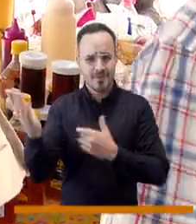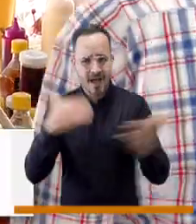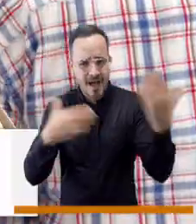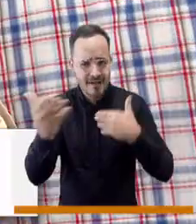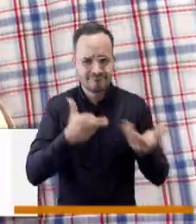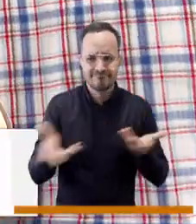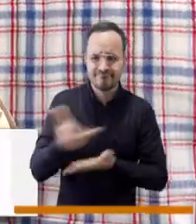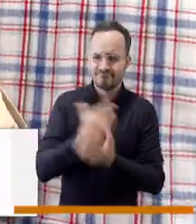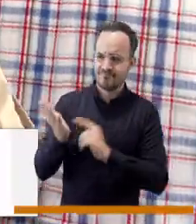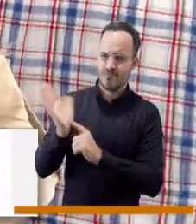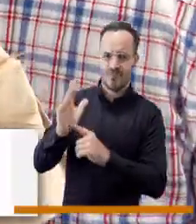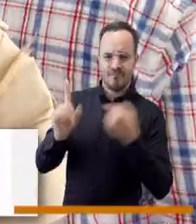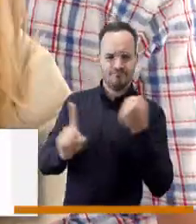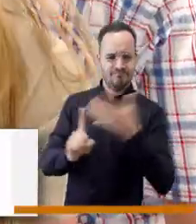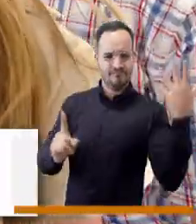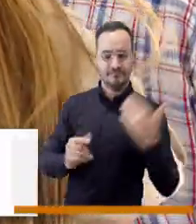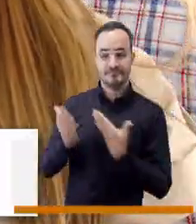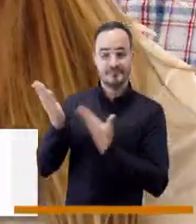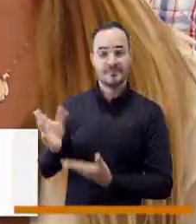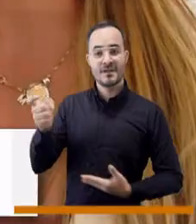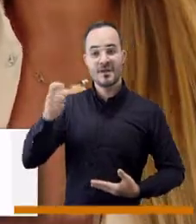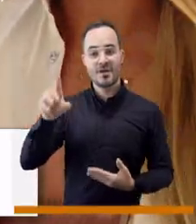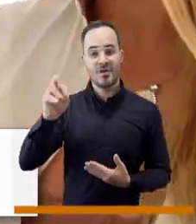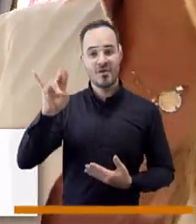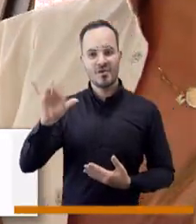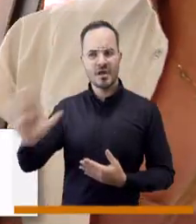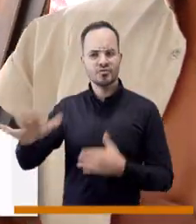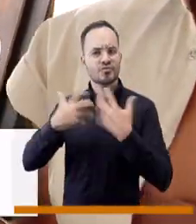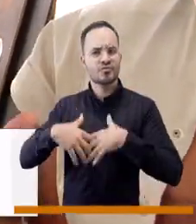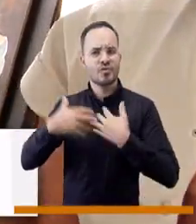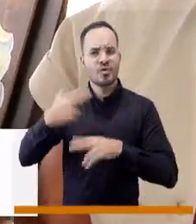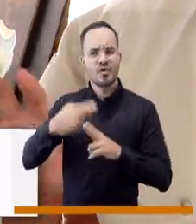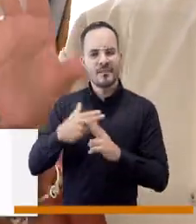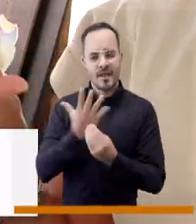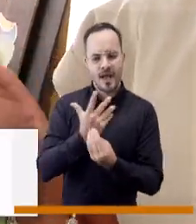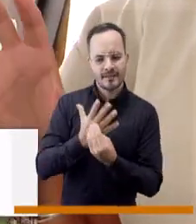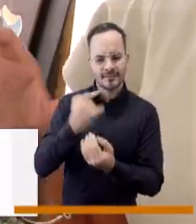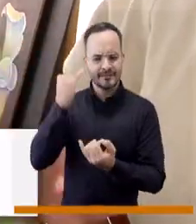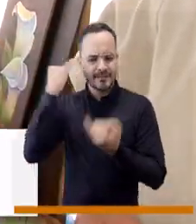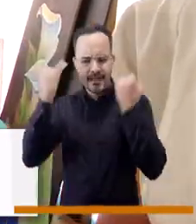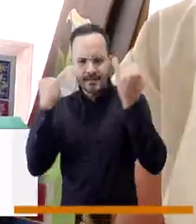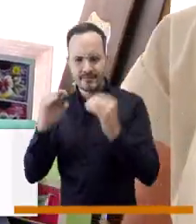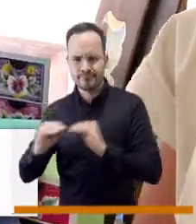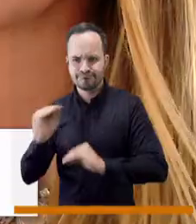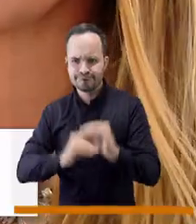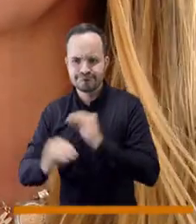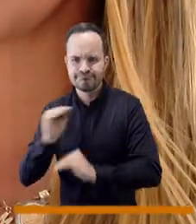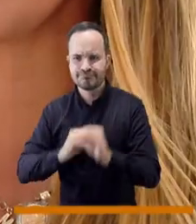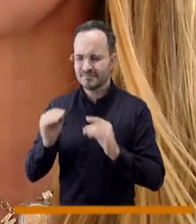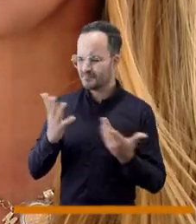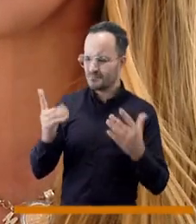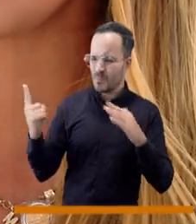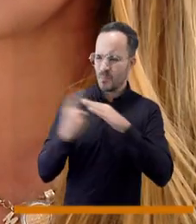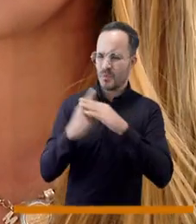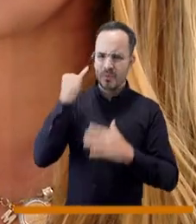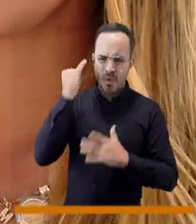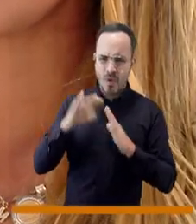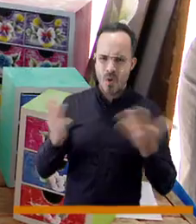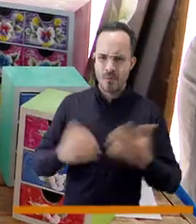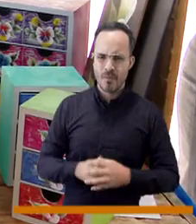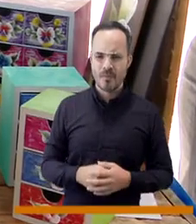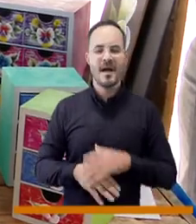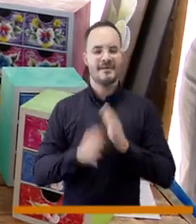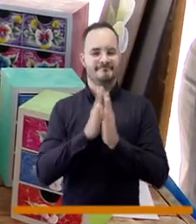estamos con Gloria Coronado de su empresa Artes y Figuras. Gloria, cuéntenos cómo se ideó este emprendimiento. Sí, este